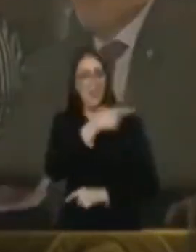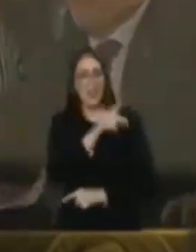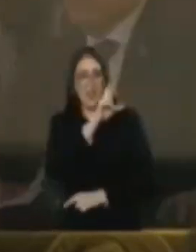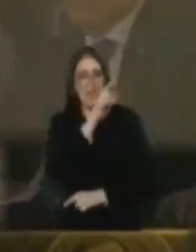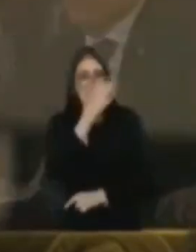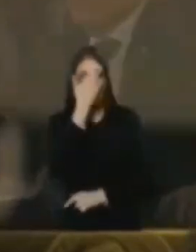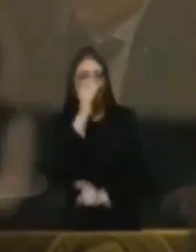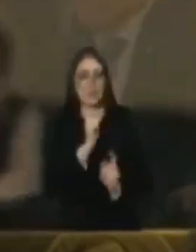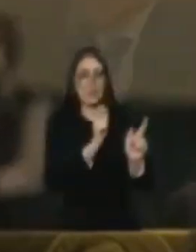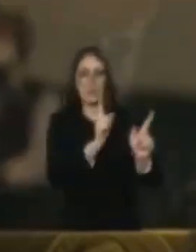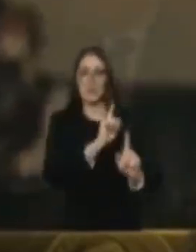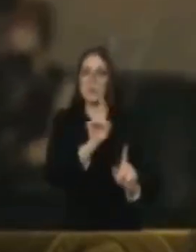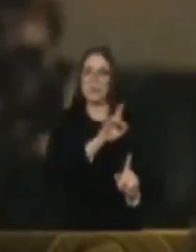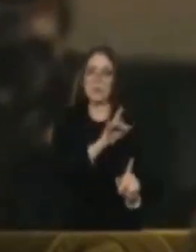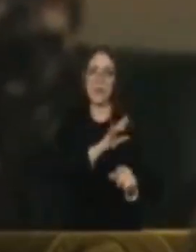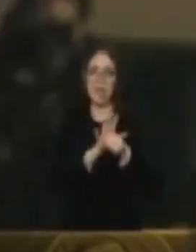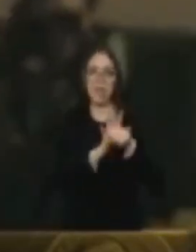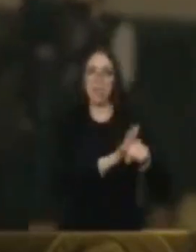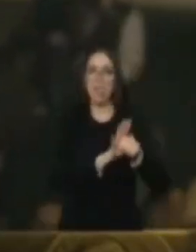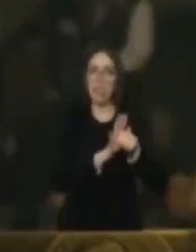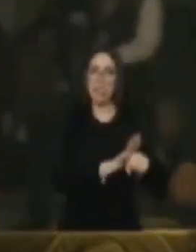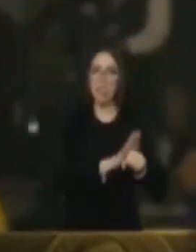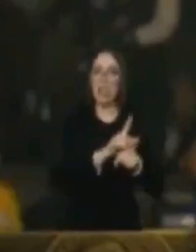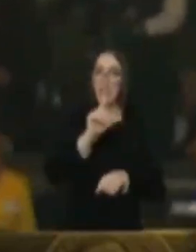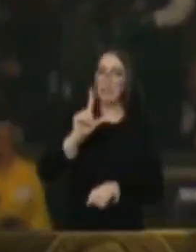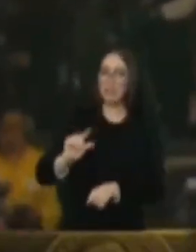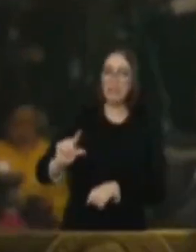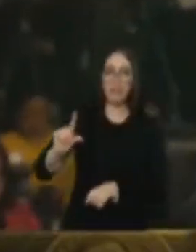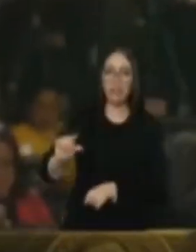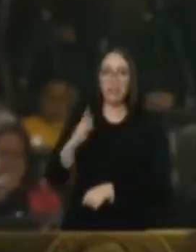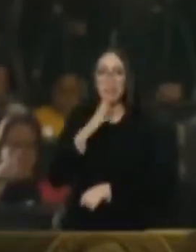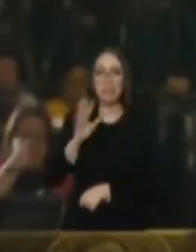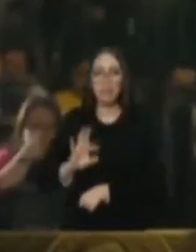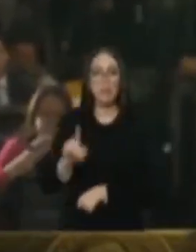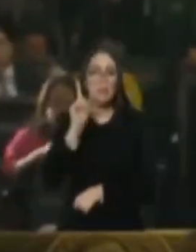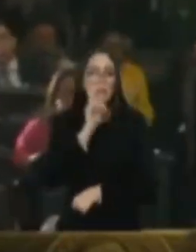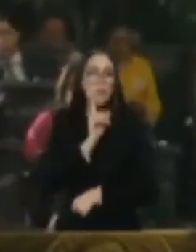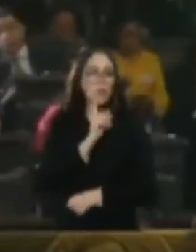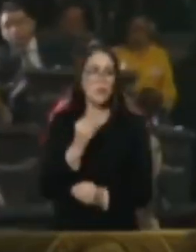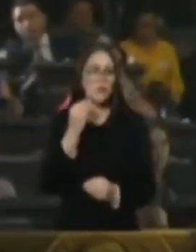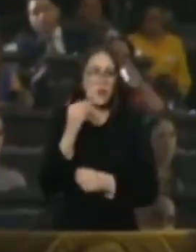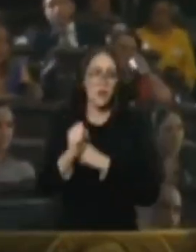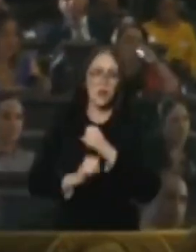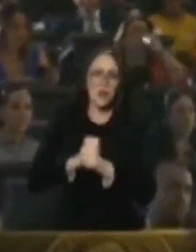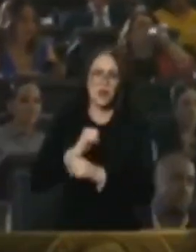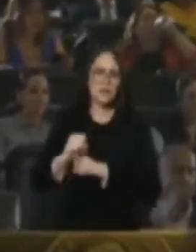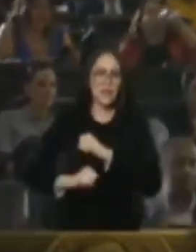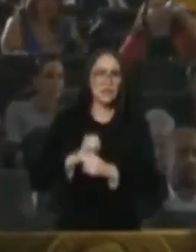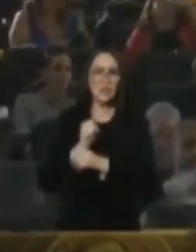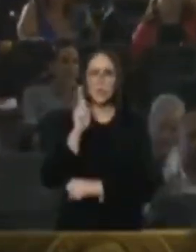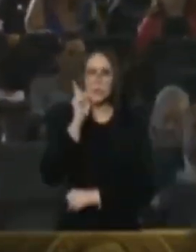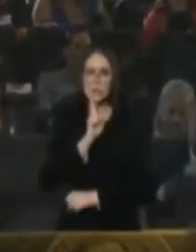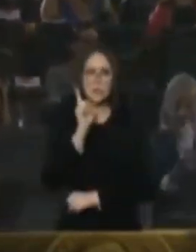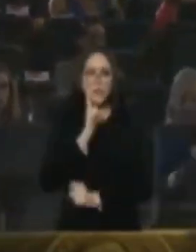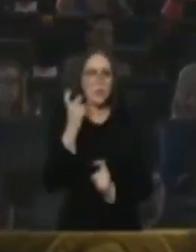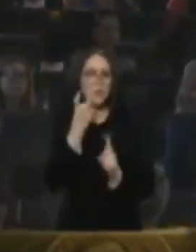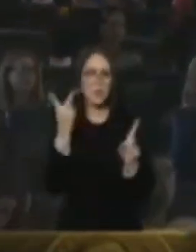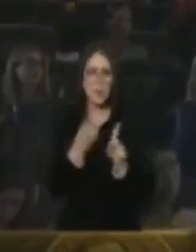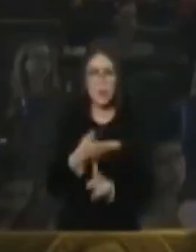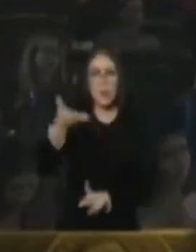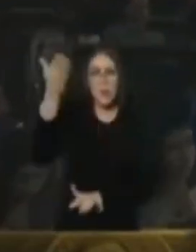alguno. Y es que es un hecho que miles de mujeres desempeñaron un papel importantísimo durante este